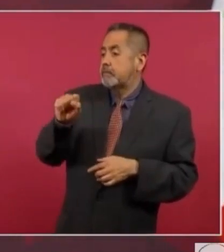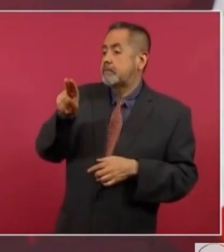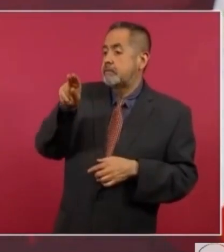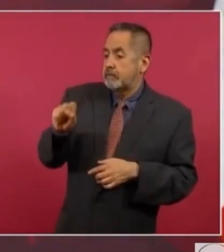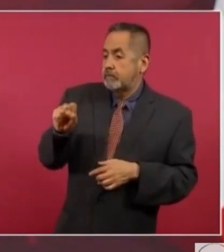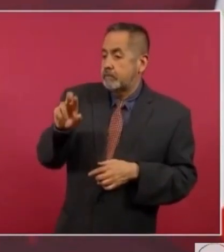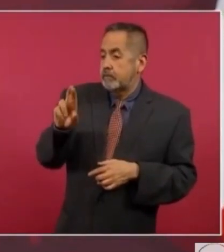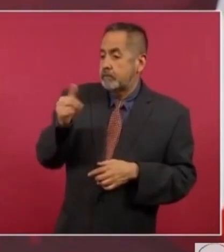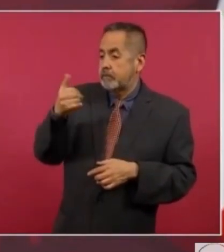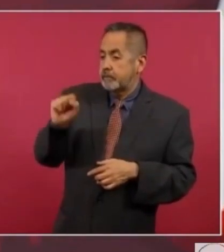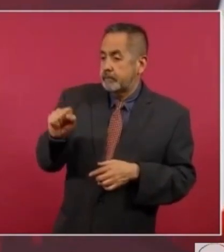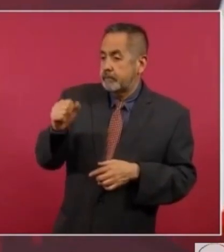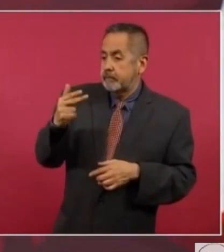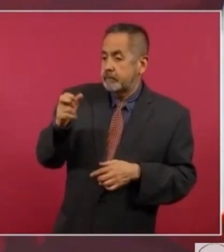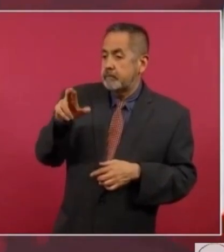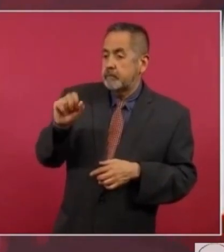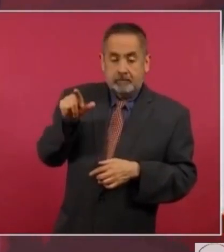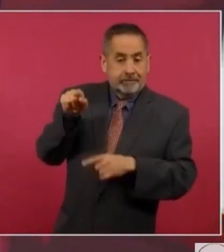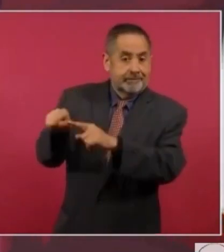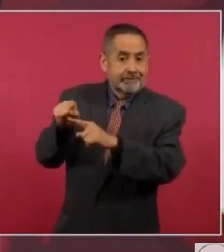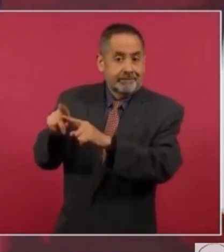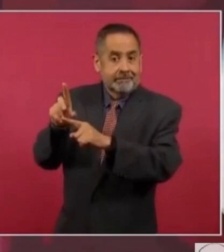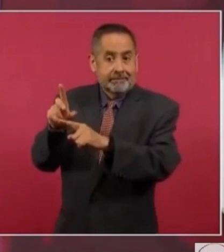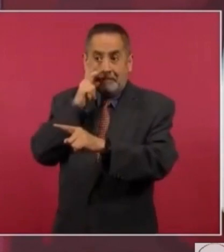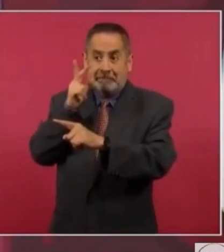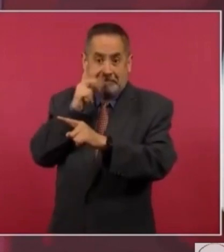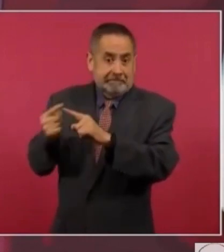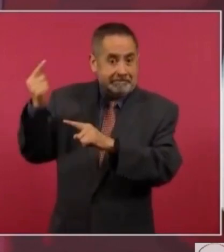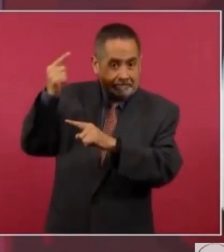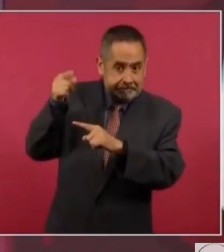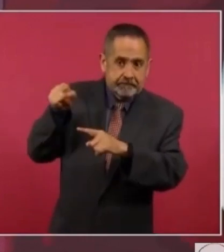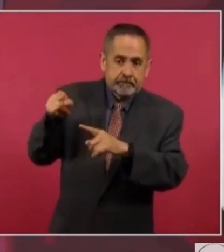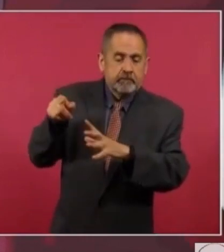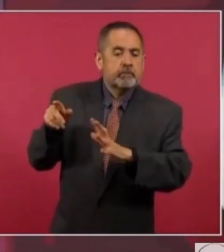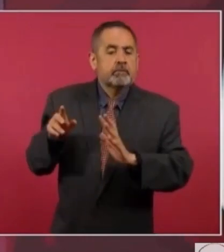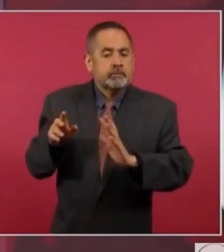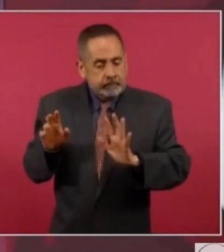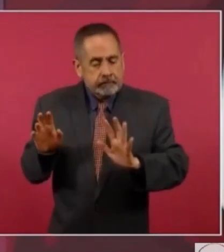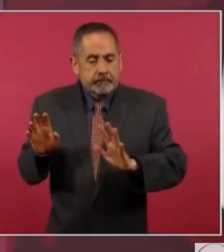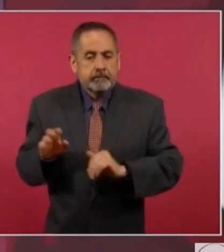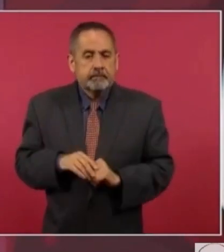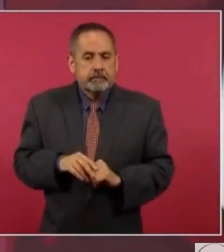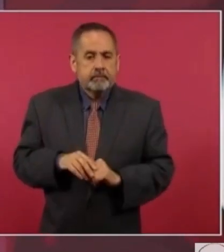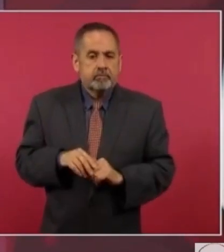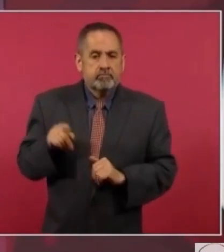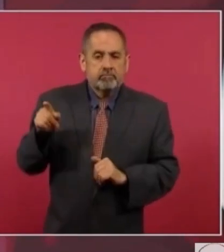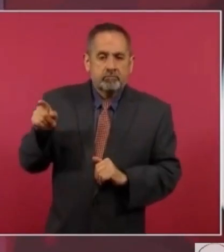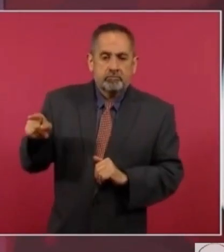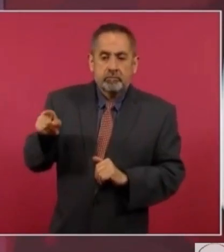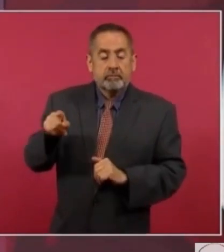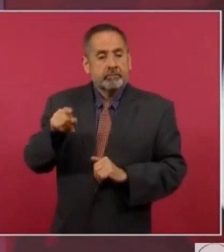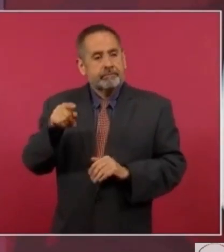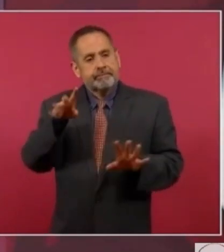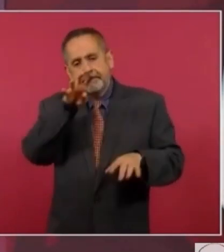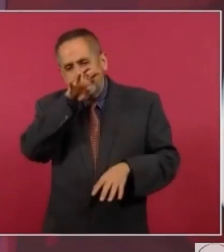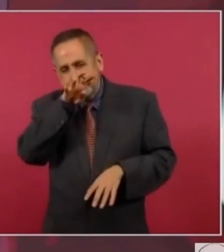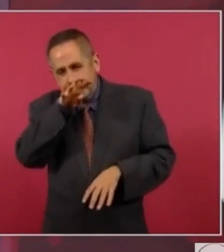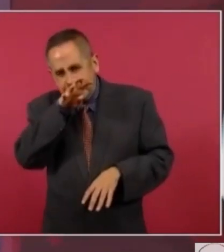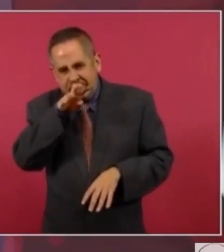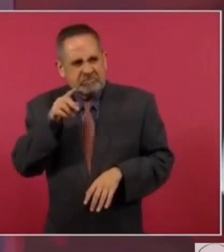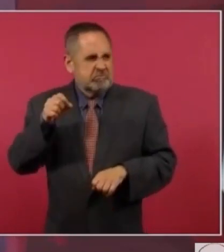Reyes Heroles. Y aún con todo lo autoritario de Díaz Ordaz,